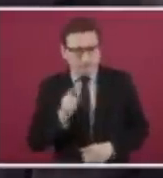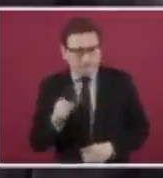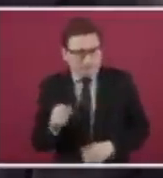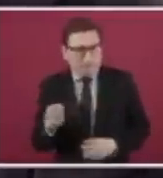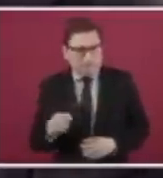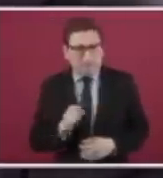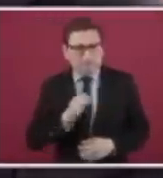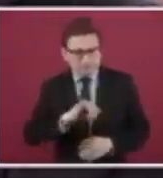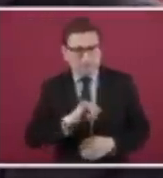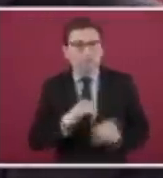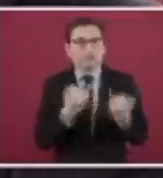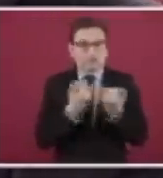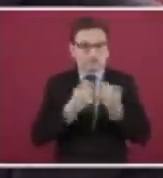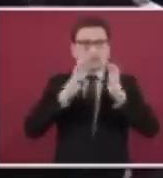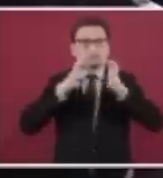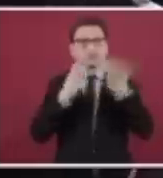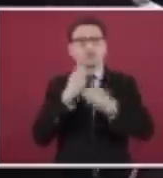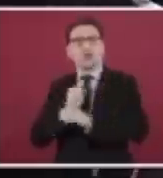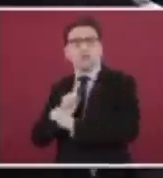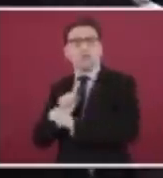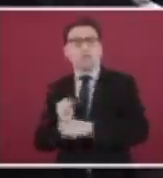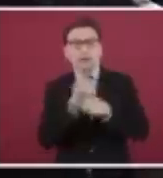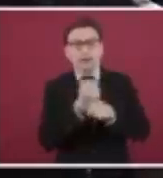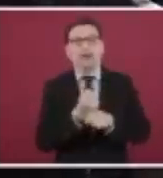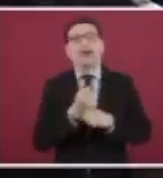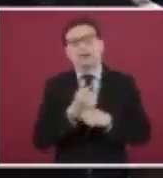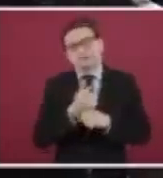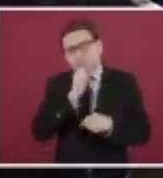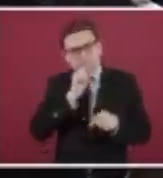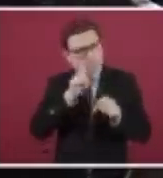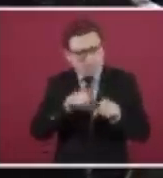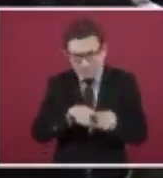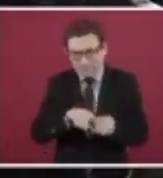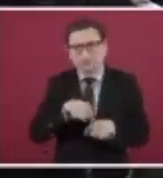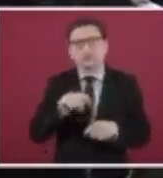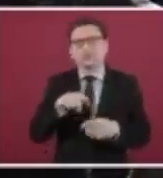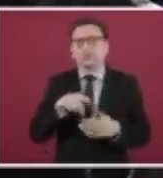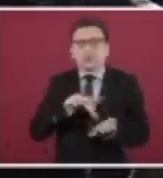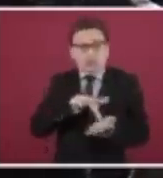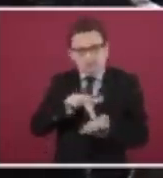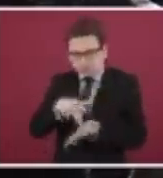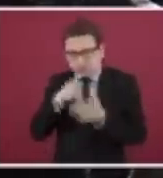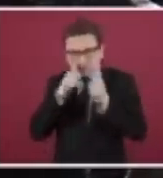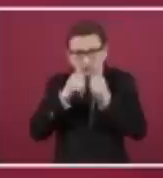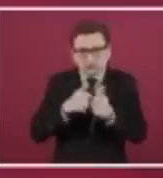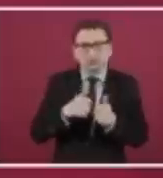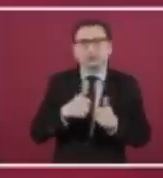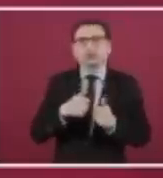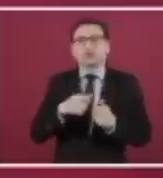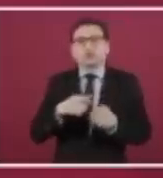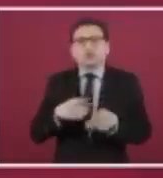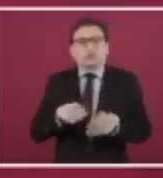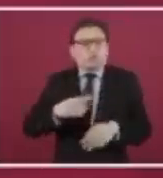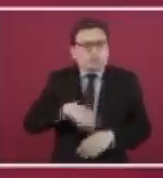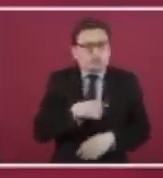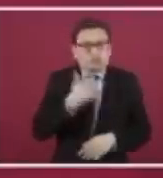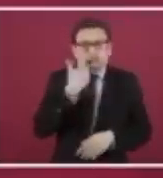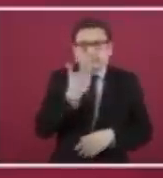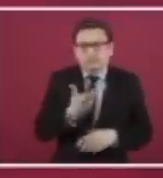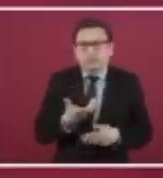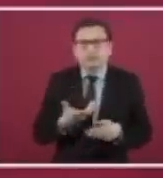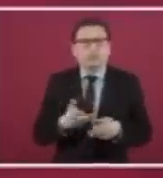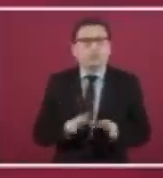Lo de los estadios de béisbol también se está interviniendo. Vamos a buscar la manera de